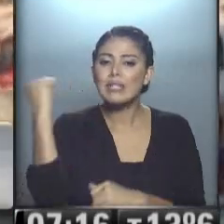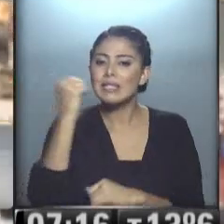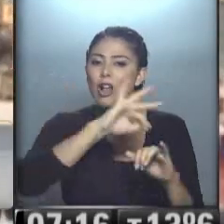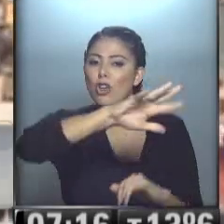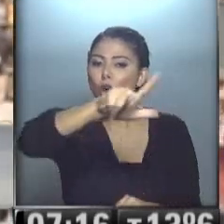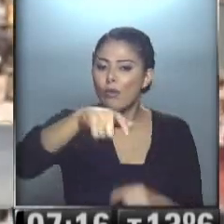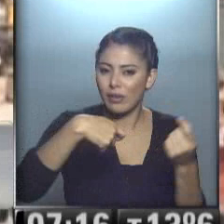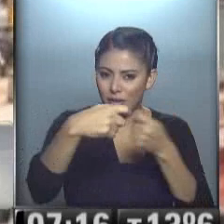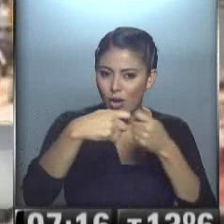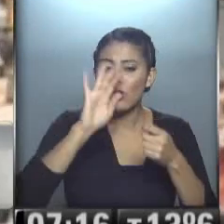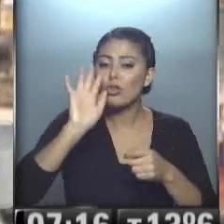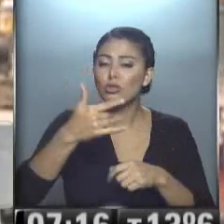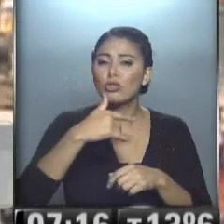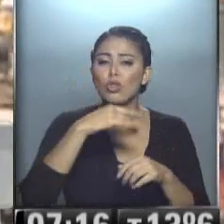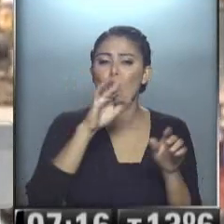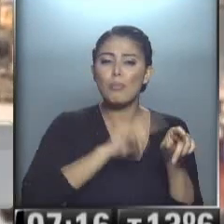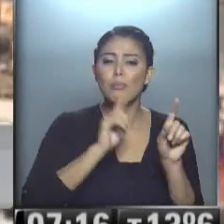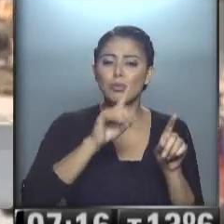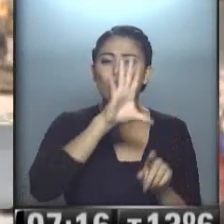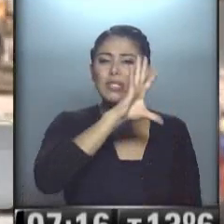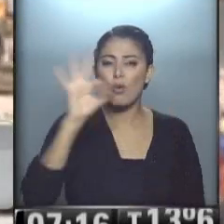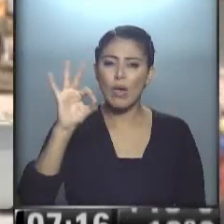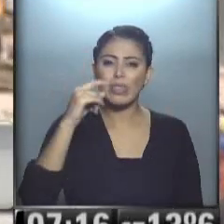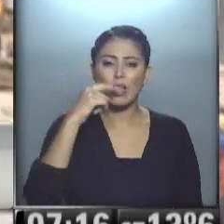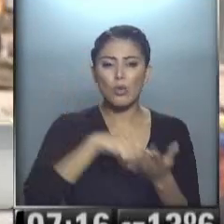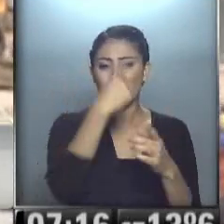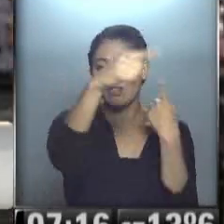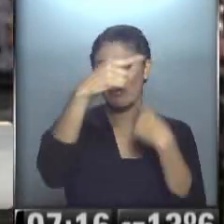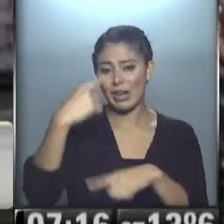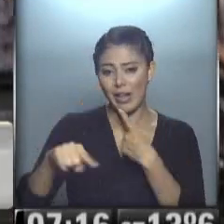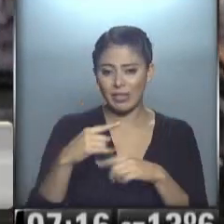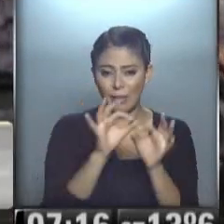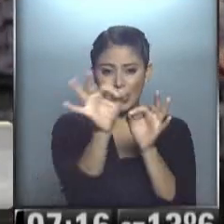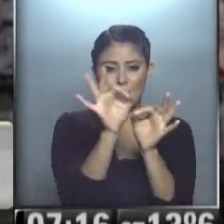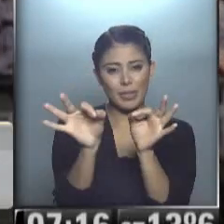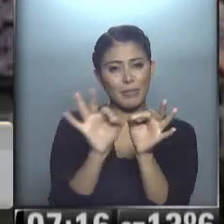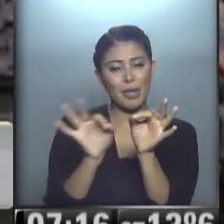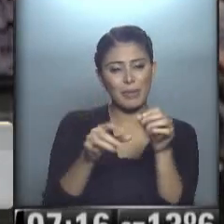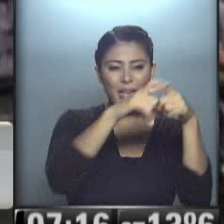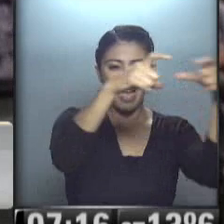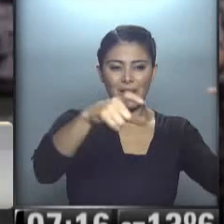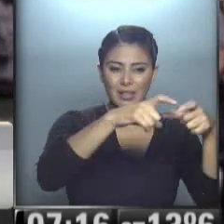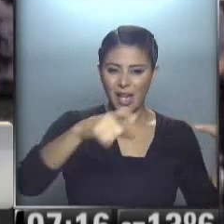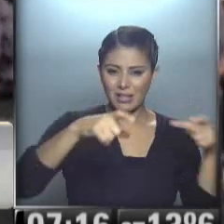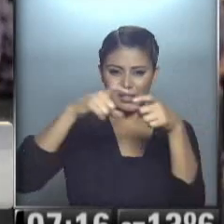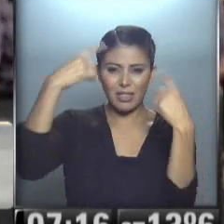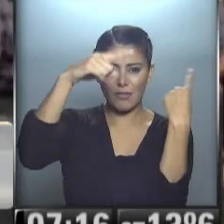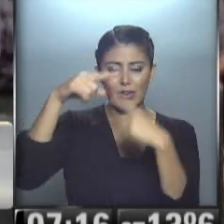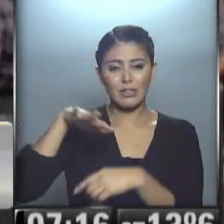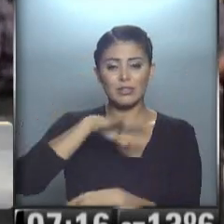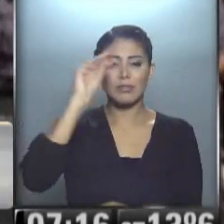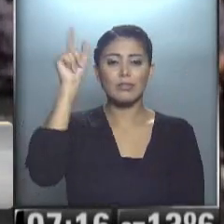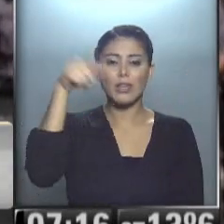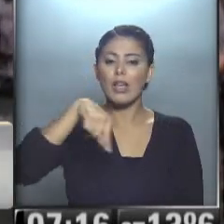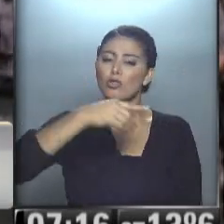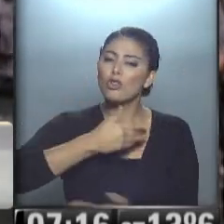comercios. Todo esto ocurrió en 50 ciudades cercanas justamente o donde se realizarán los partidos del Mundial de Fútbol en rechazo